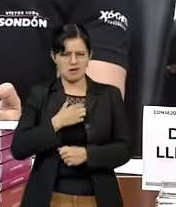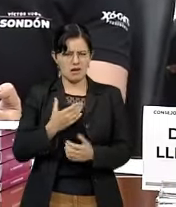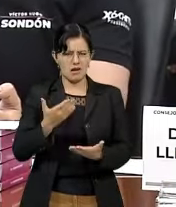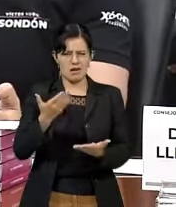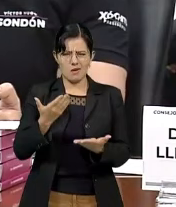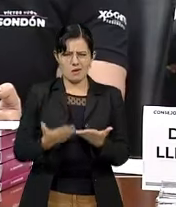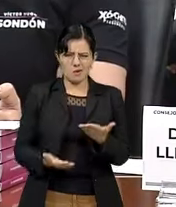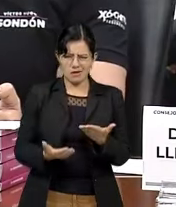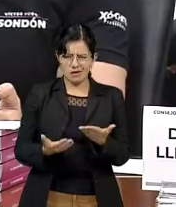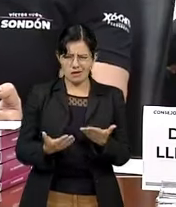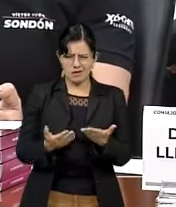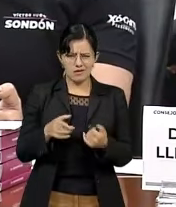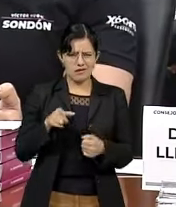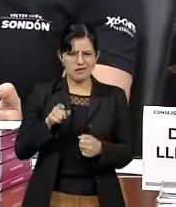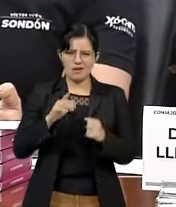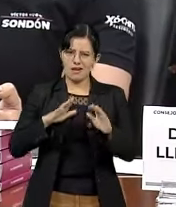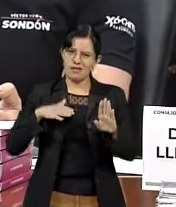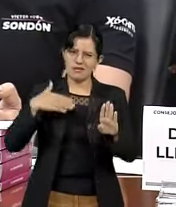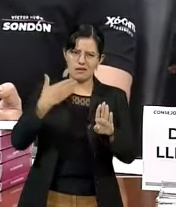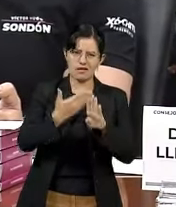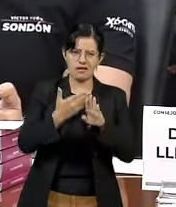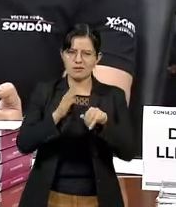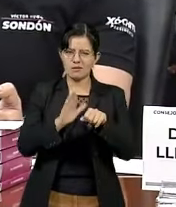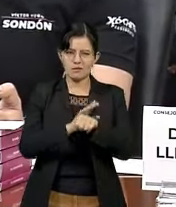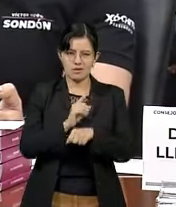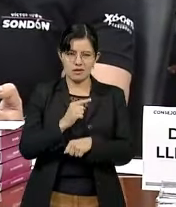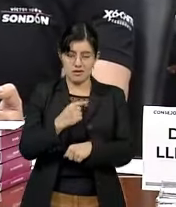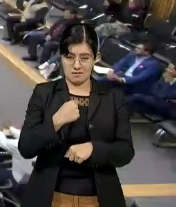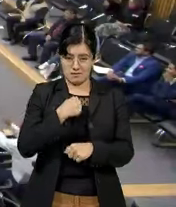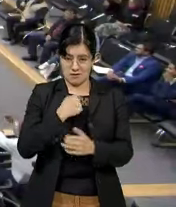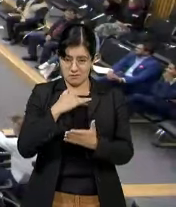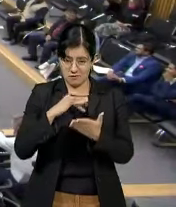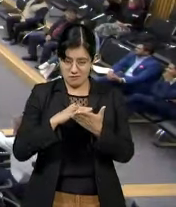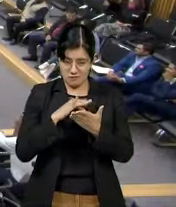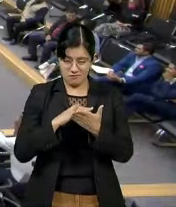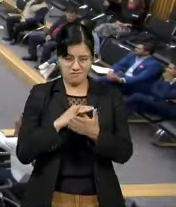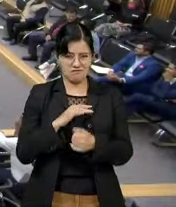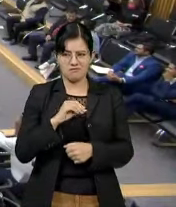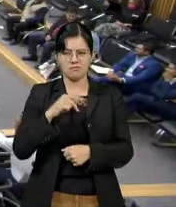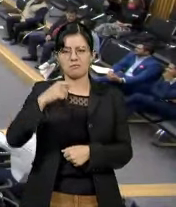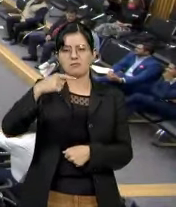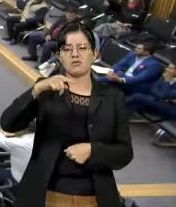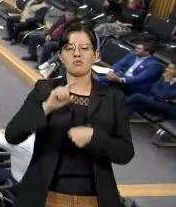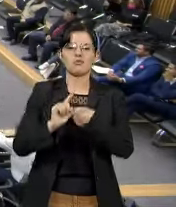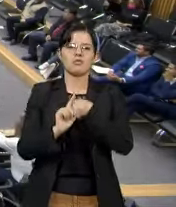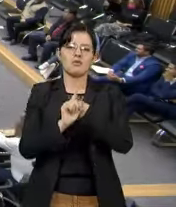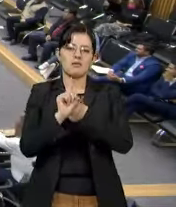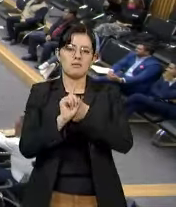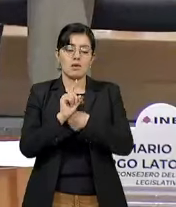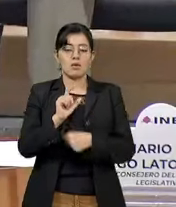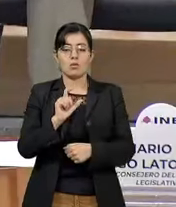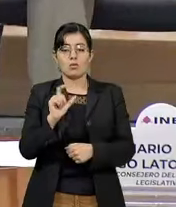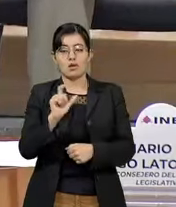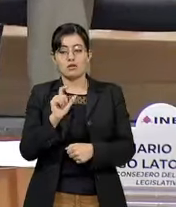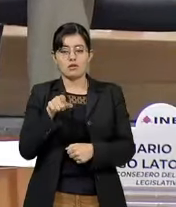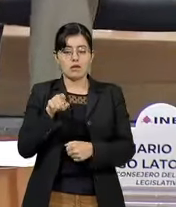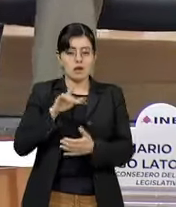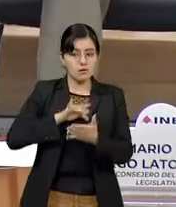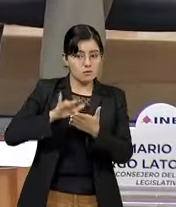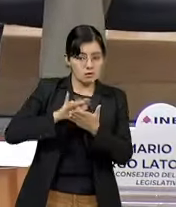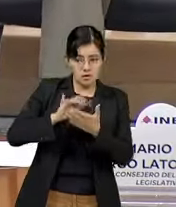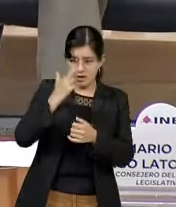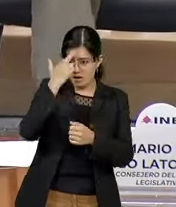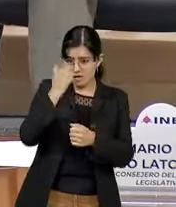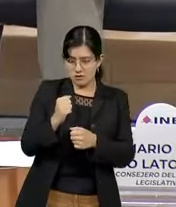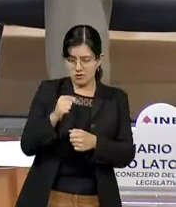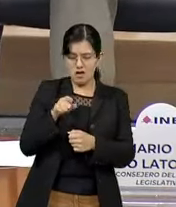ahorita ahorita arrete porque no le dan la razón ese es el problema de él que cuando no le dan la razón Pues todos tienen